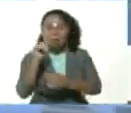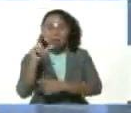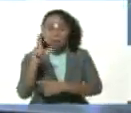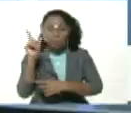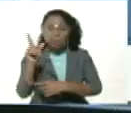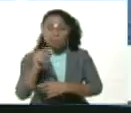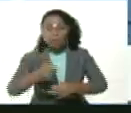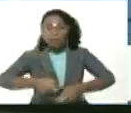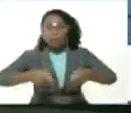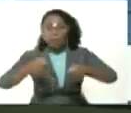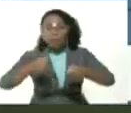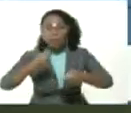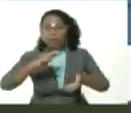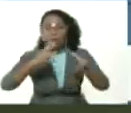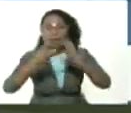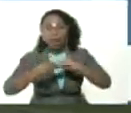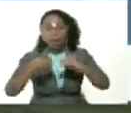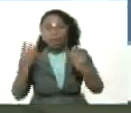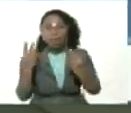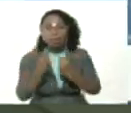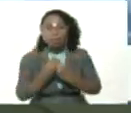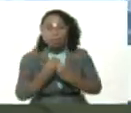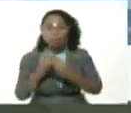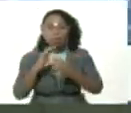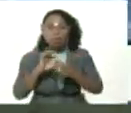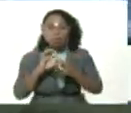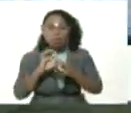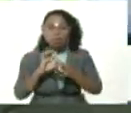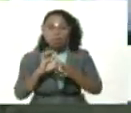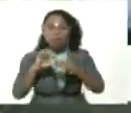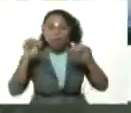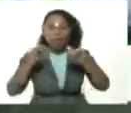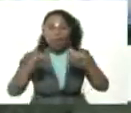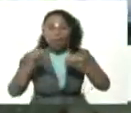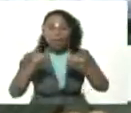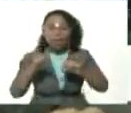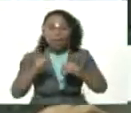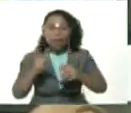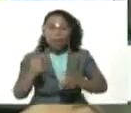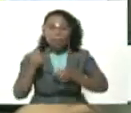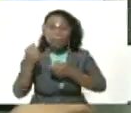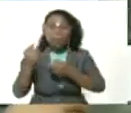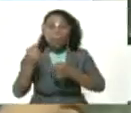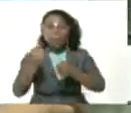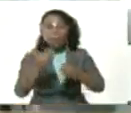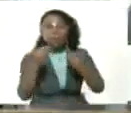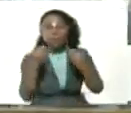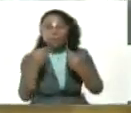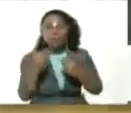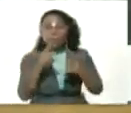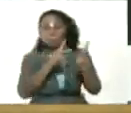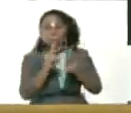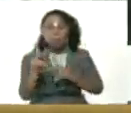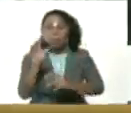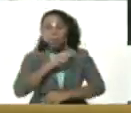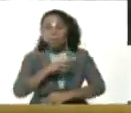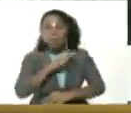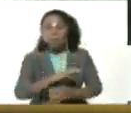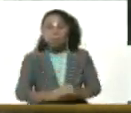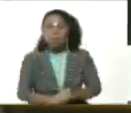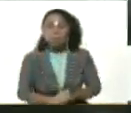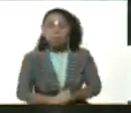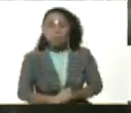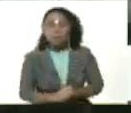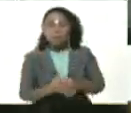bolsas CLAP con los aliados regionales de acá que embolsan para los programas sociales. En el